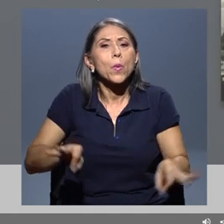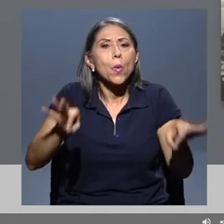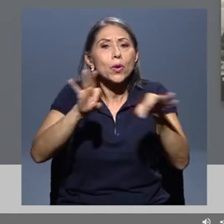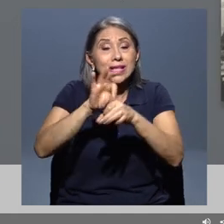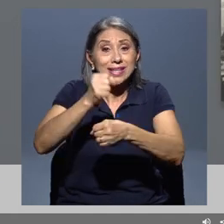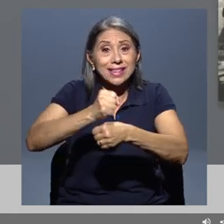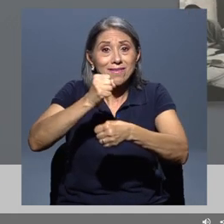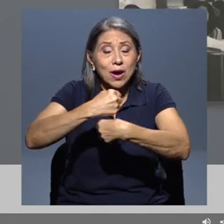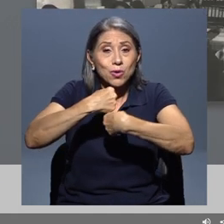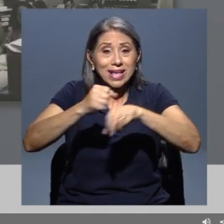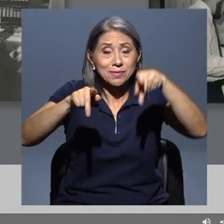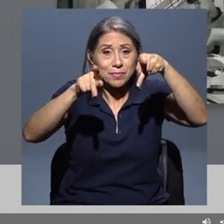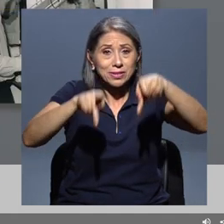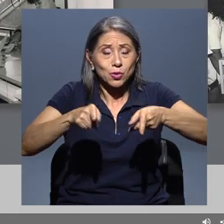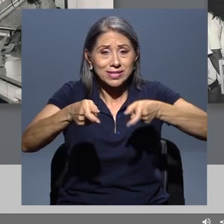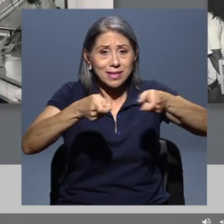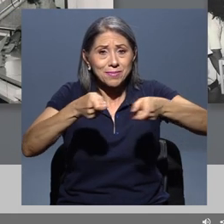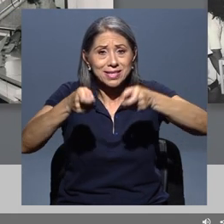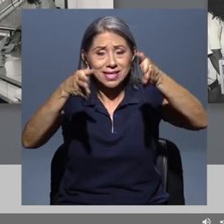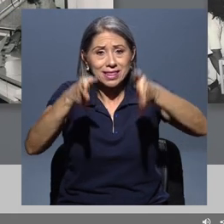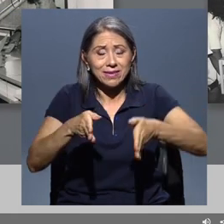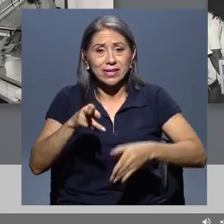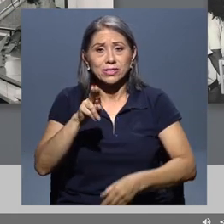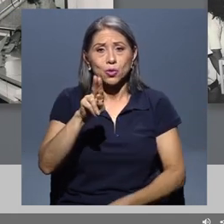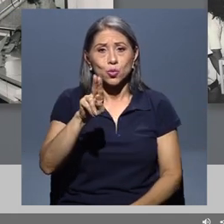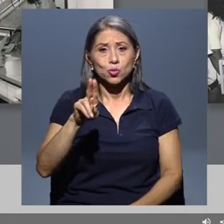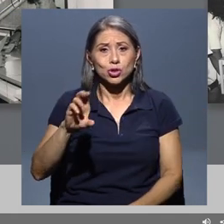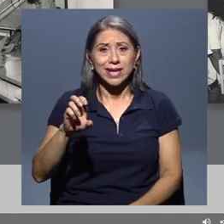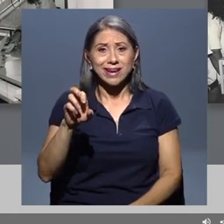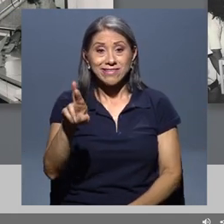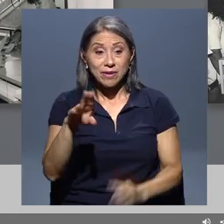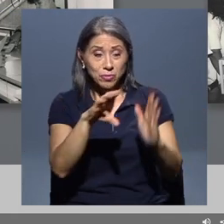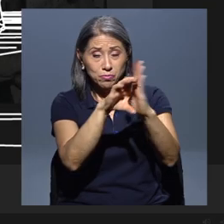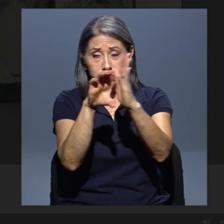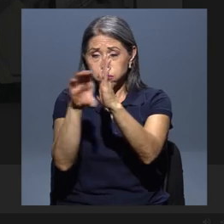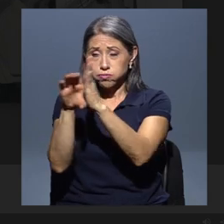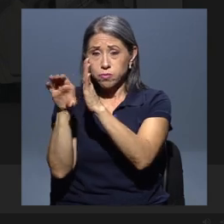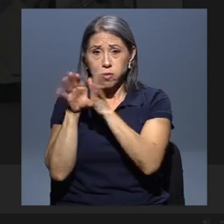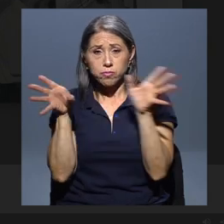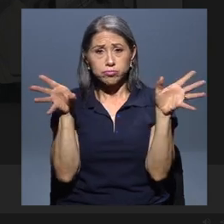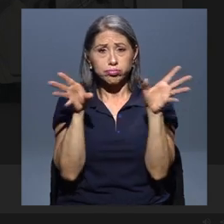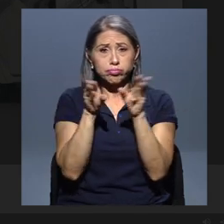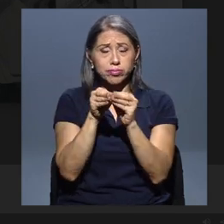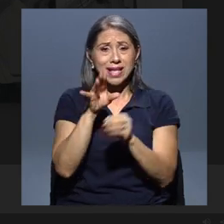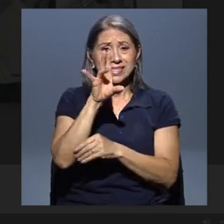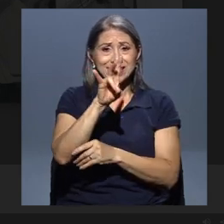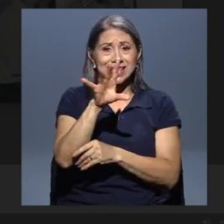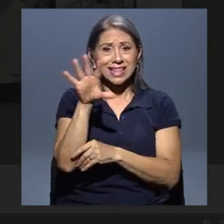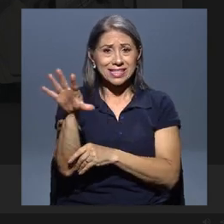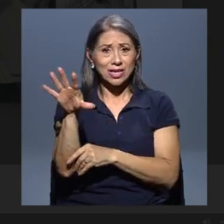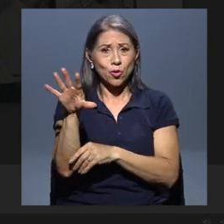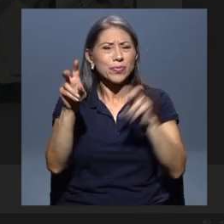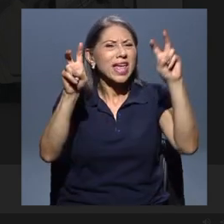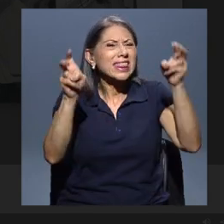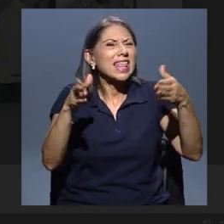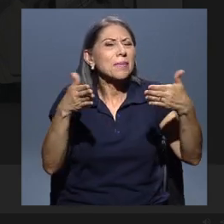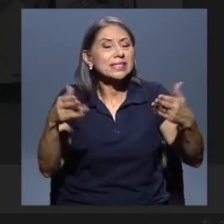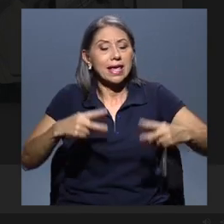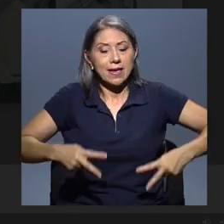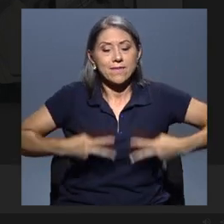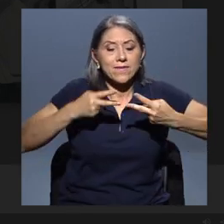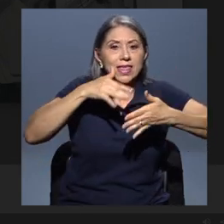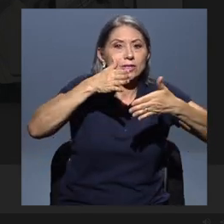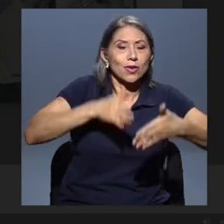por el personal administrativo de la UCR. Esta muestra cuenta con 75 imágenes divididas en los temas de vida